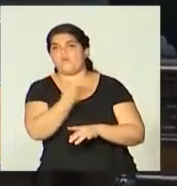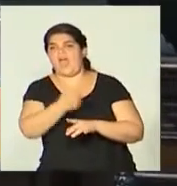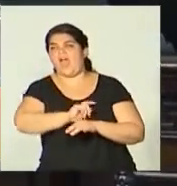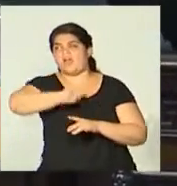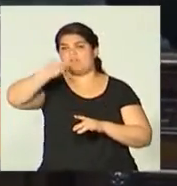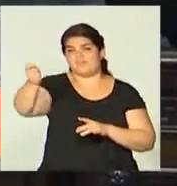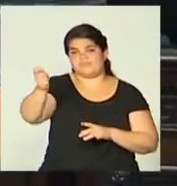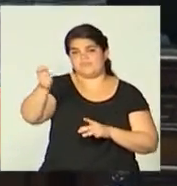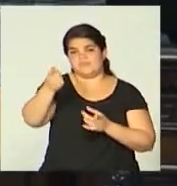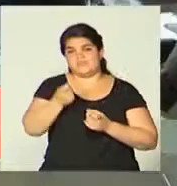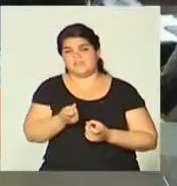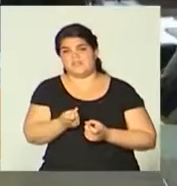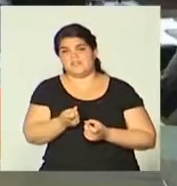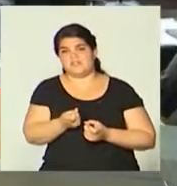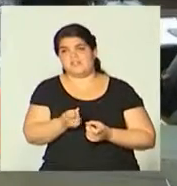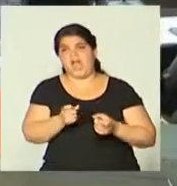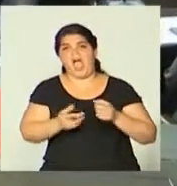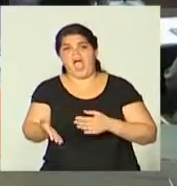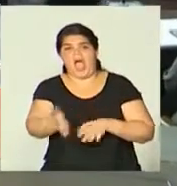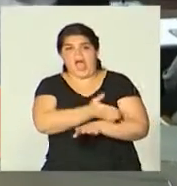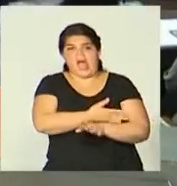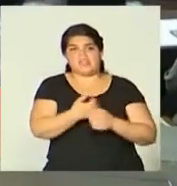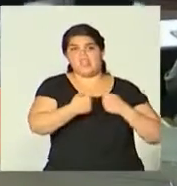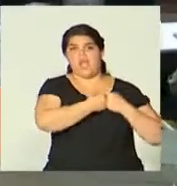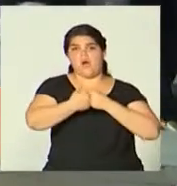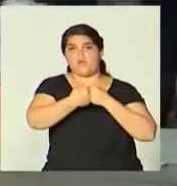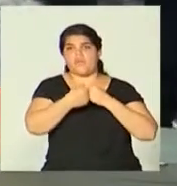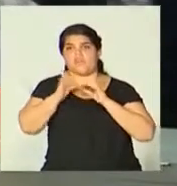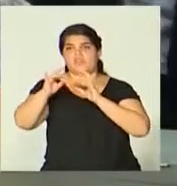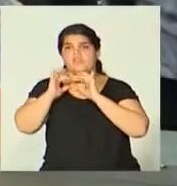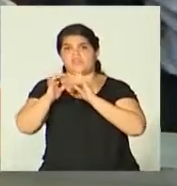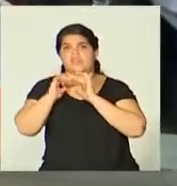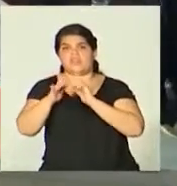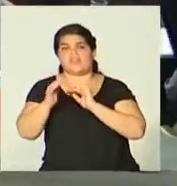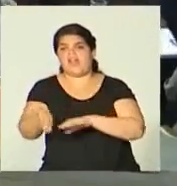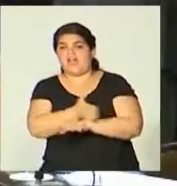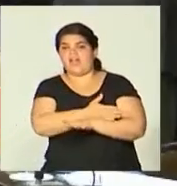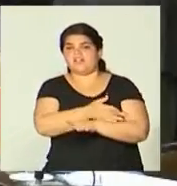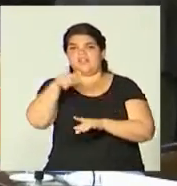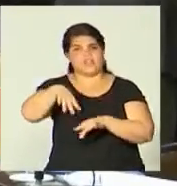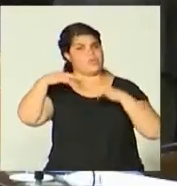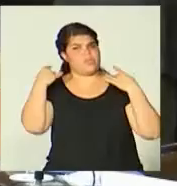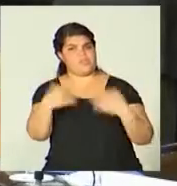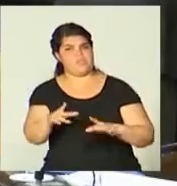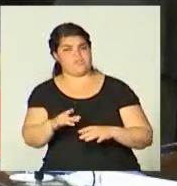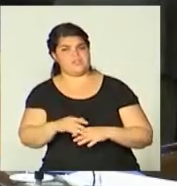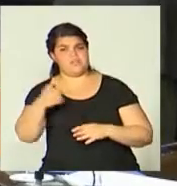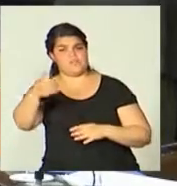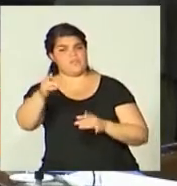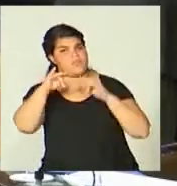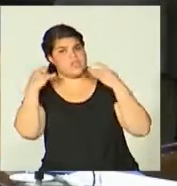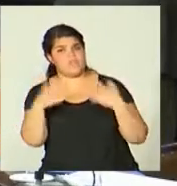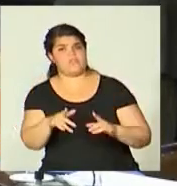Claramente que las negociaciones comenzaron antes de que conociéramos esto, y esto te la complica, y te la complica fuertemente. Lo otro, lo